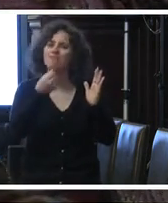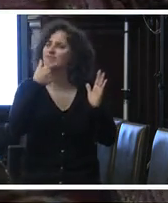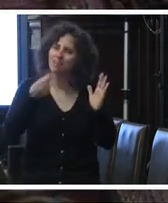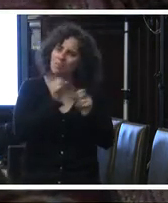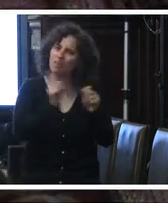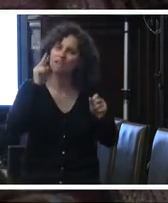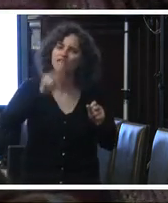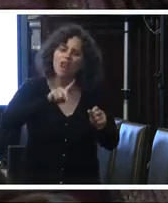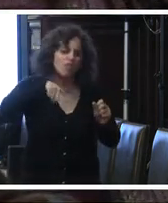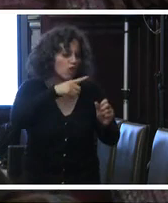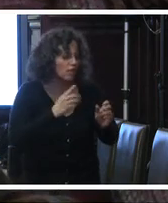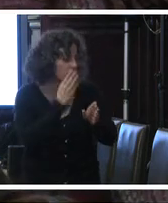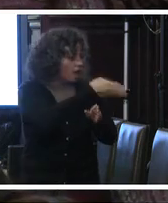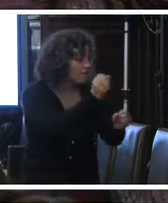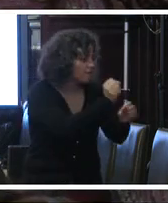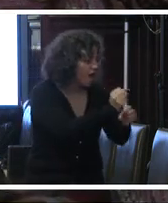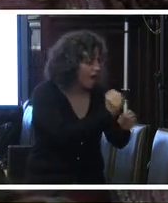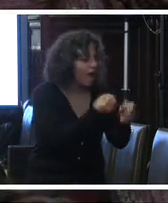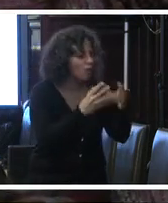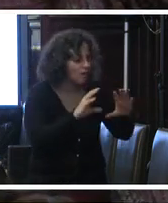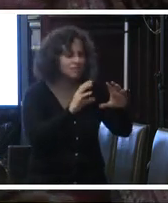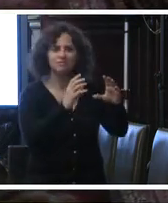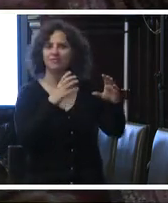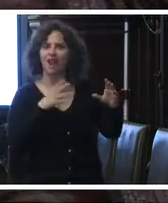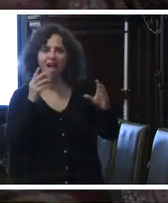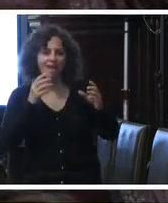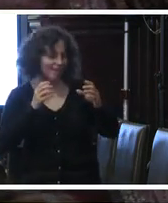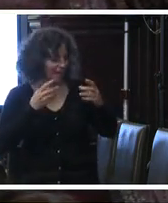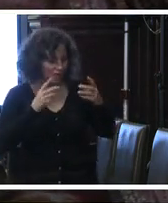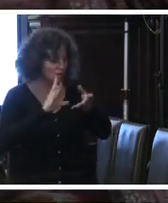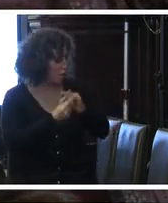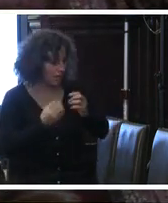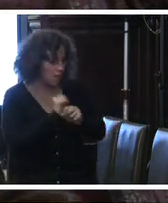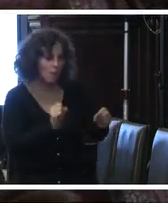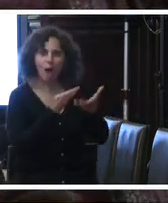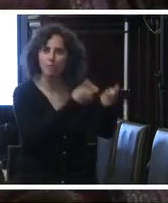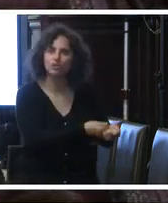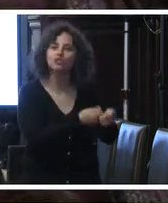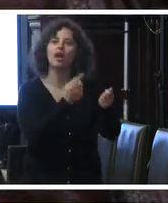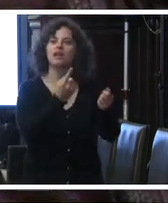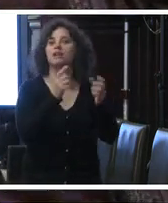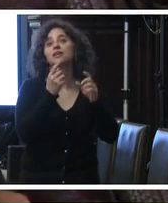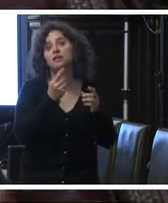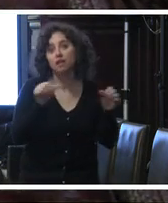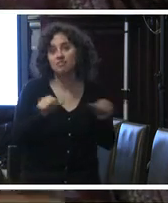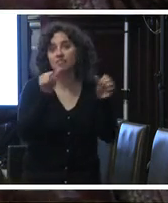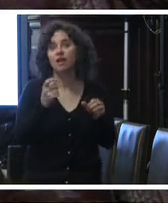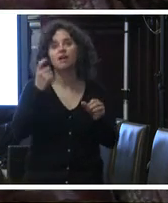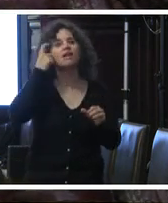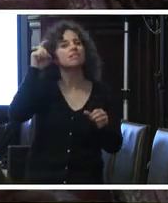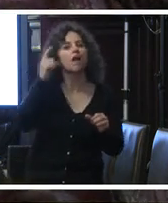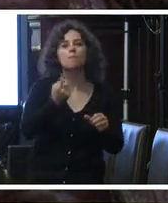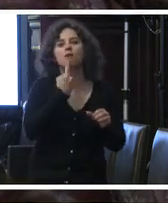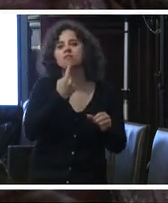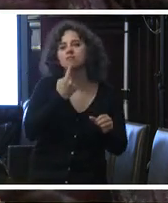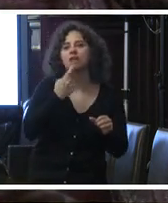fácil poder ver dónde se tienen que trabajar, cuáles van a ser las acciones estratégicas para implementar esta política pública